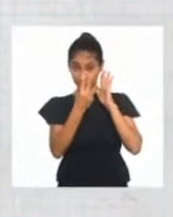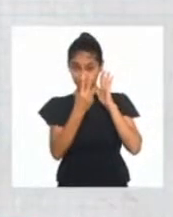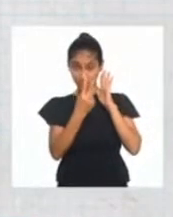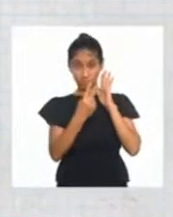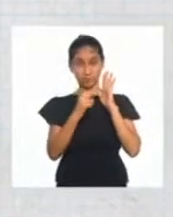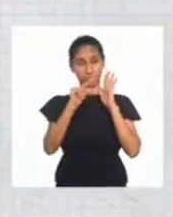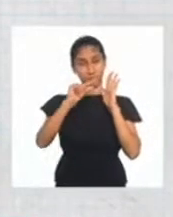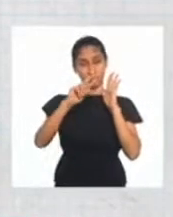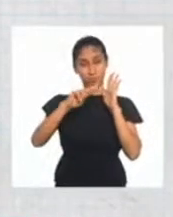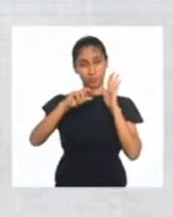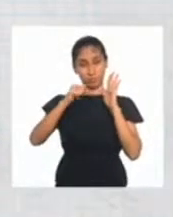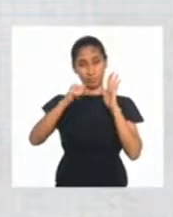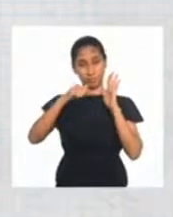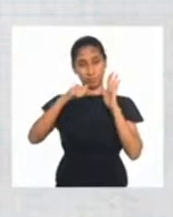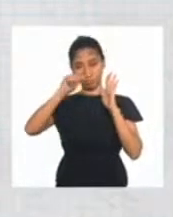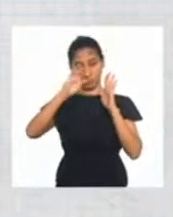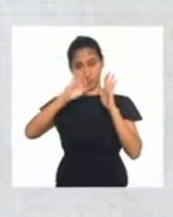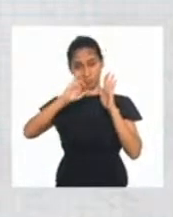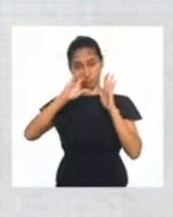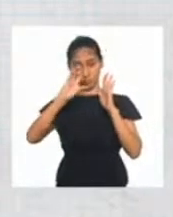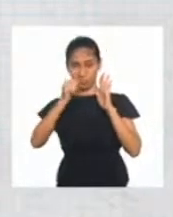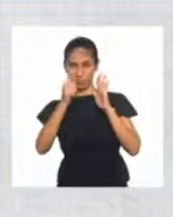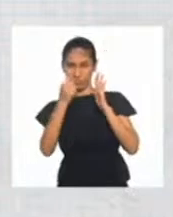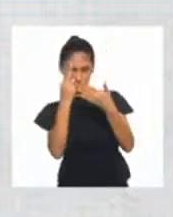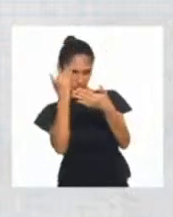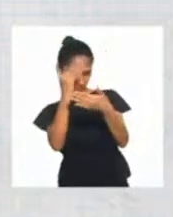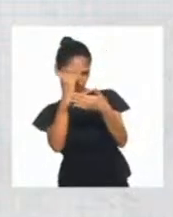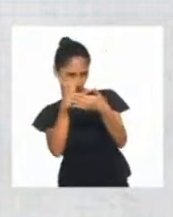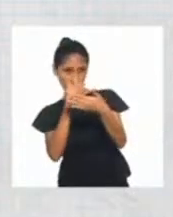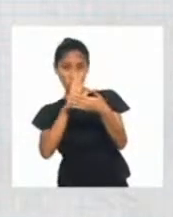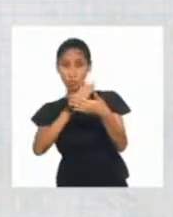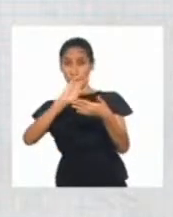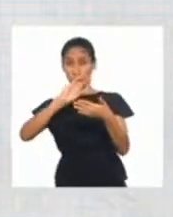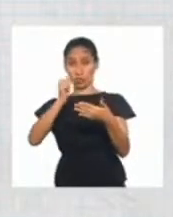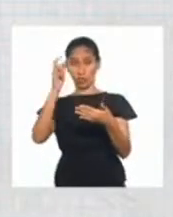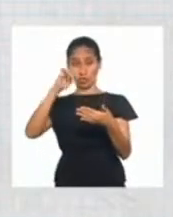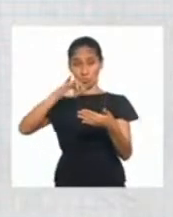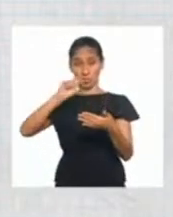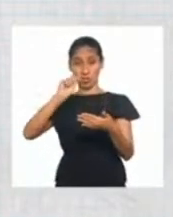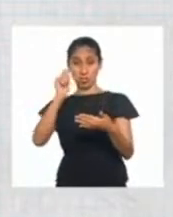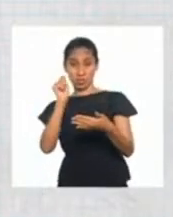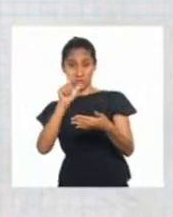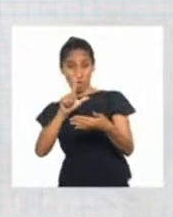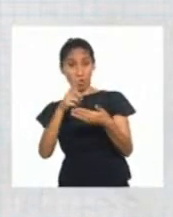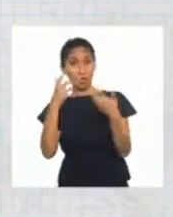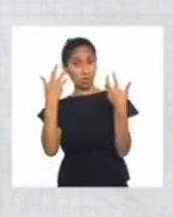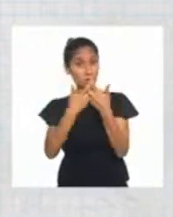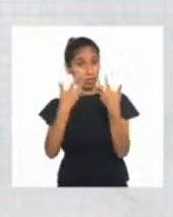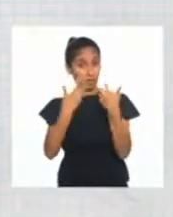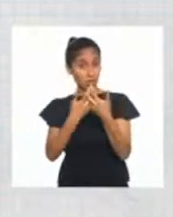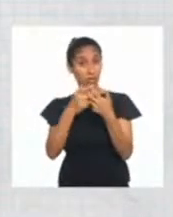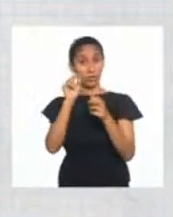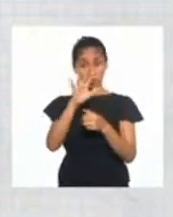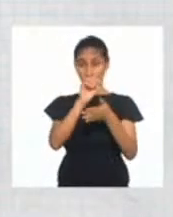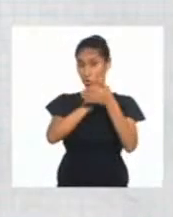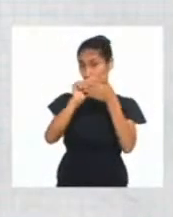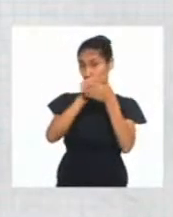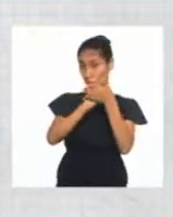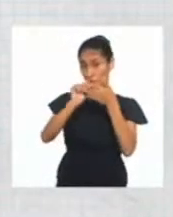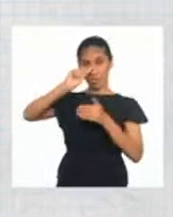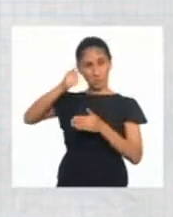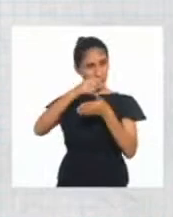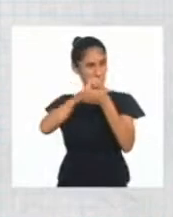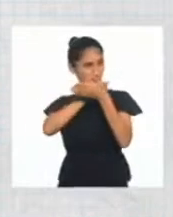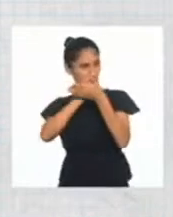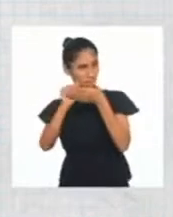Observando la gráfica, se observa que el capital permanece constante durante los 5 meses. En el